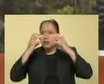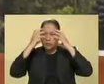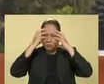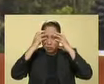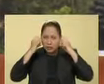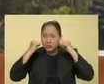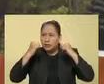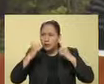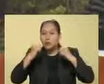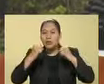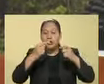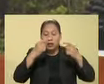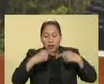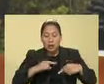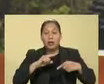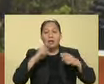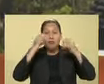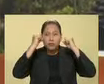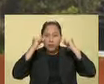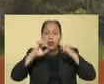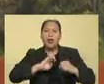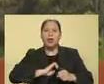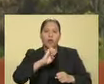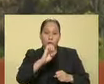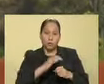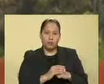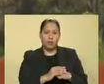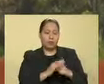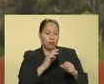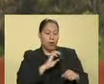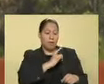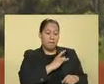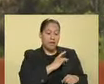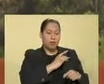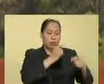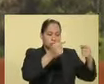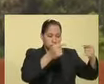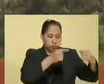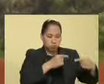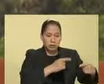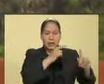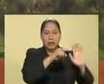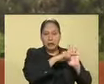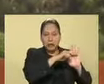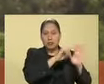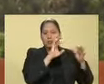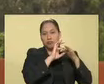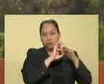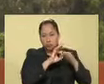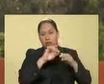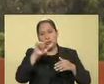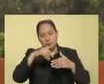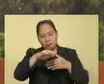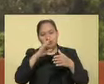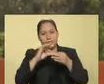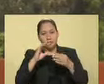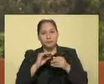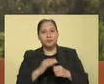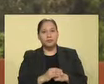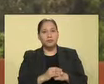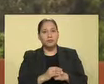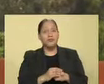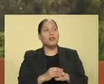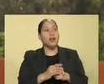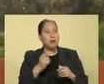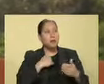la frustración al odio. Trácala. Entonces, Todo va así conectado, está. todo va de la mano. Va conectado, lo vamos a explicar. Y me vas acabo a de ver. enterar que el respeto no